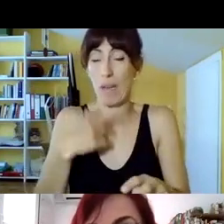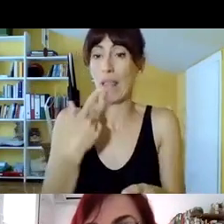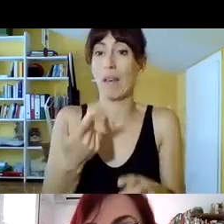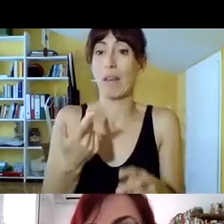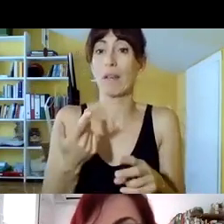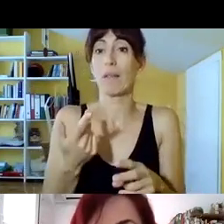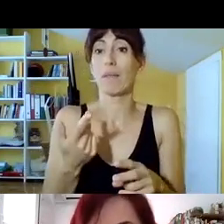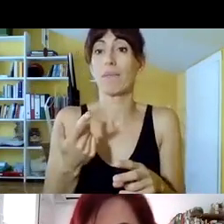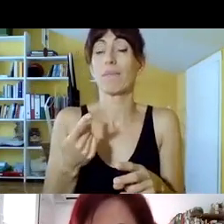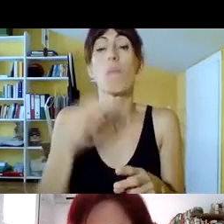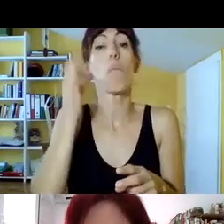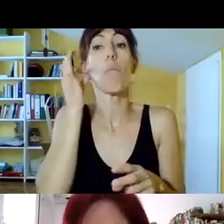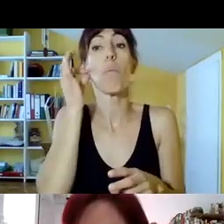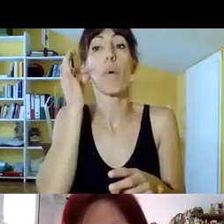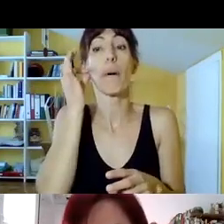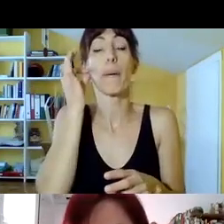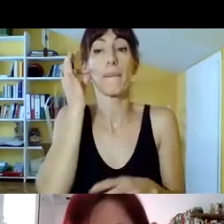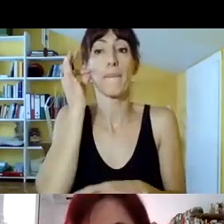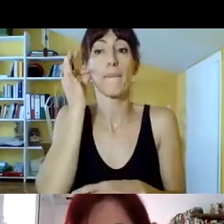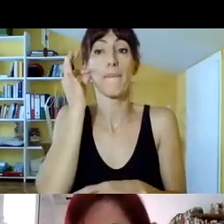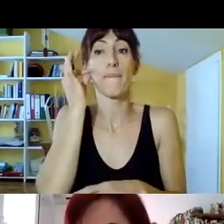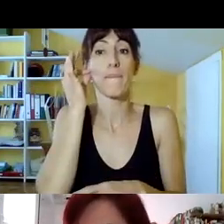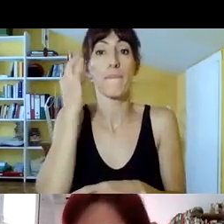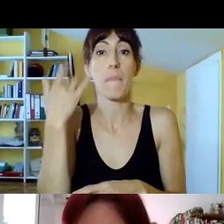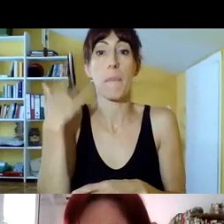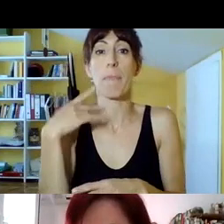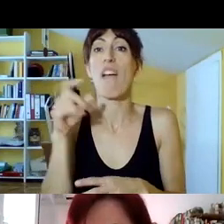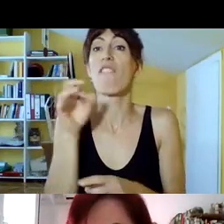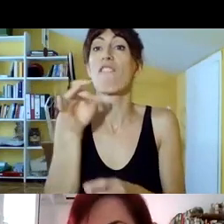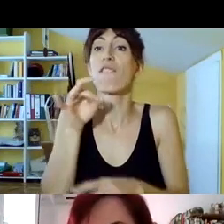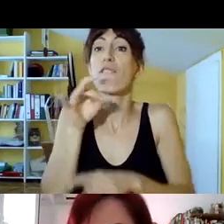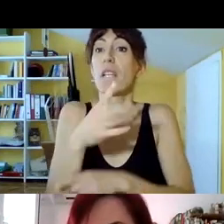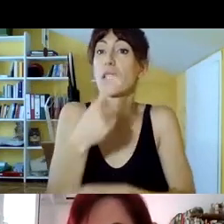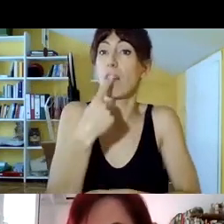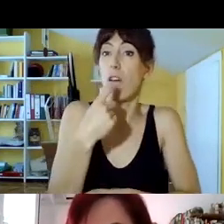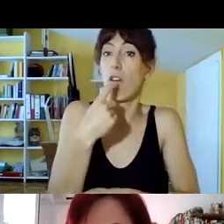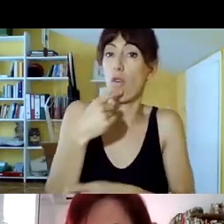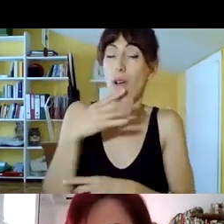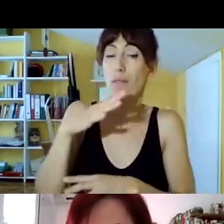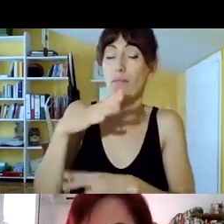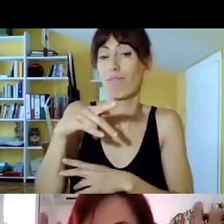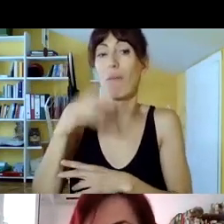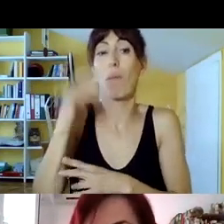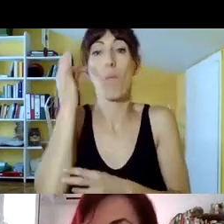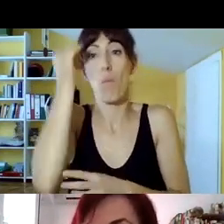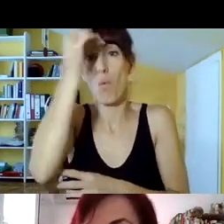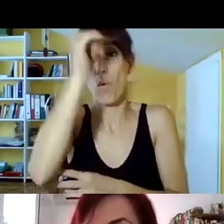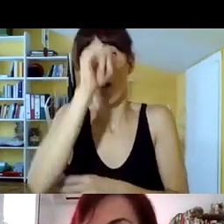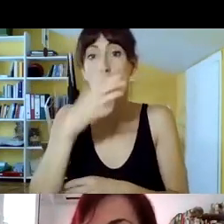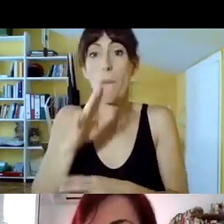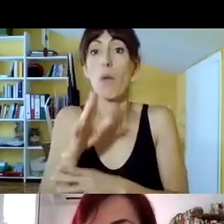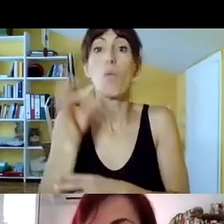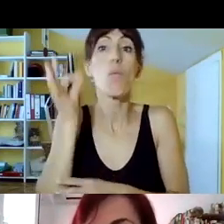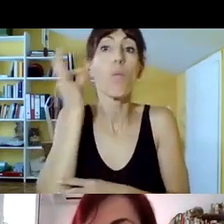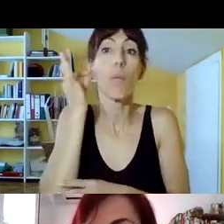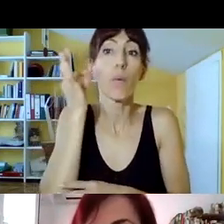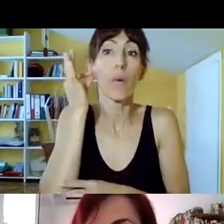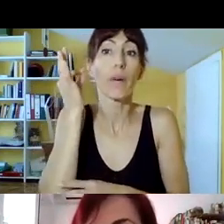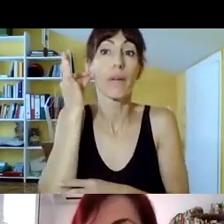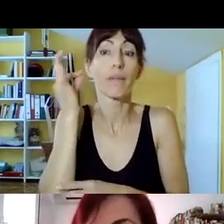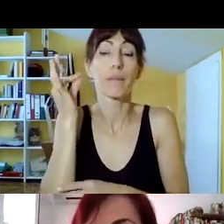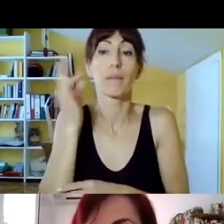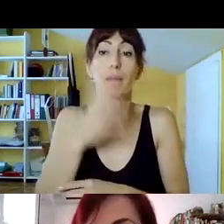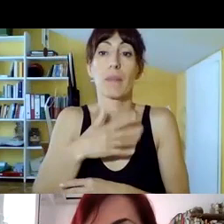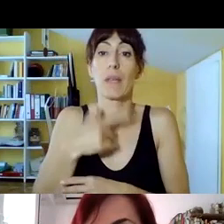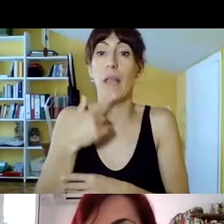el ser mujer, ¿no? Os pongo la flecha roja, que es la determinada por el género, pero veis que hay muchas otras. El ser mujer tiene